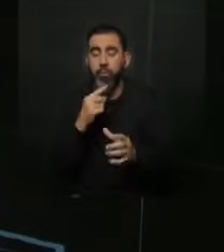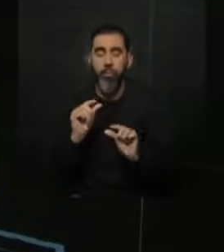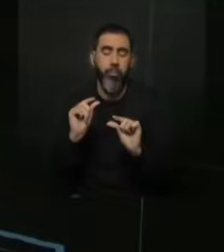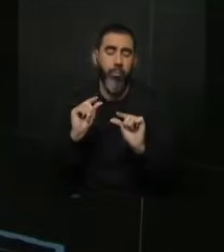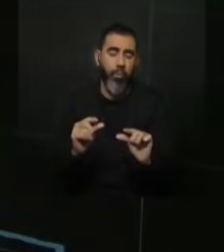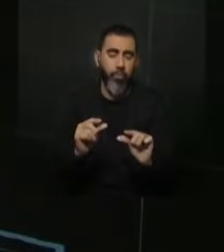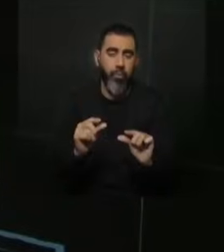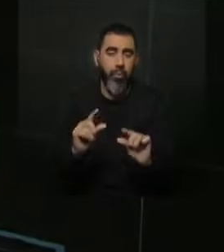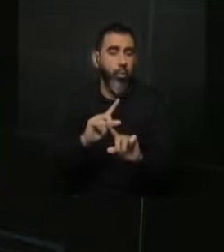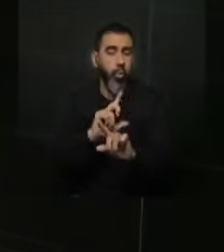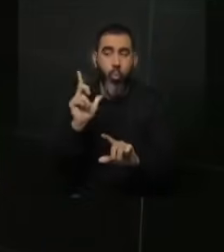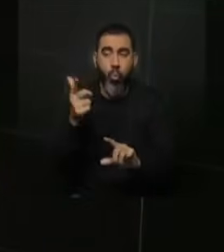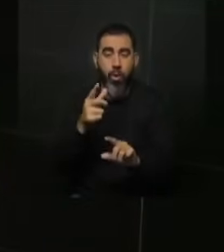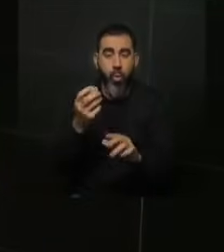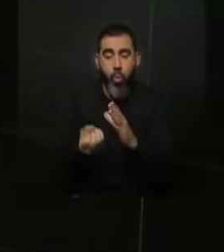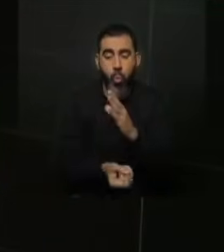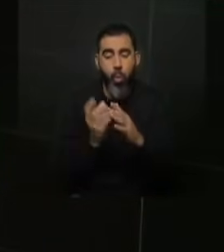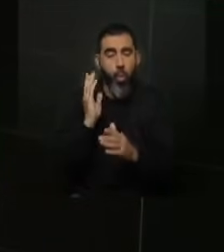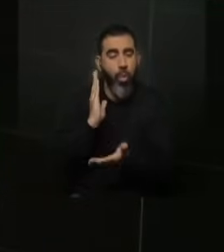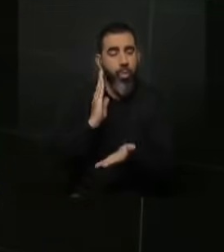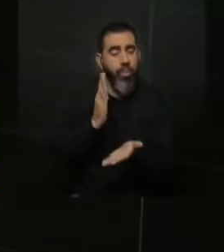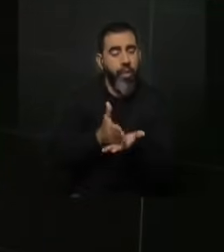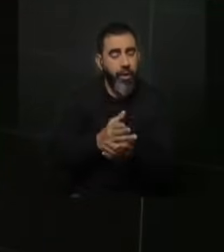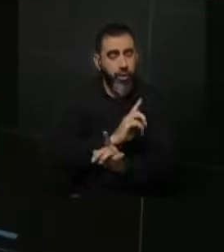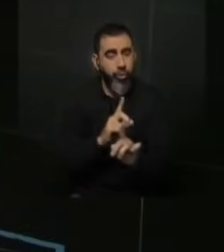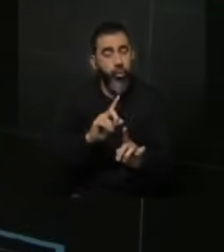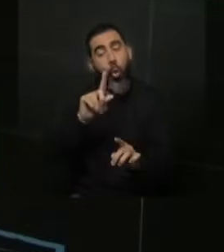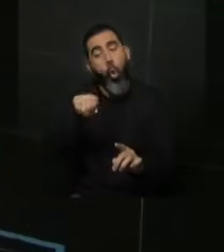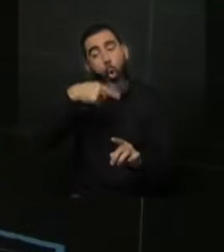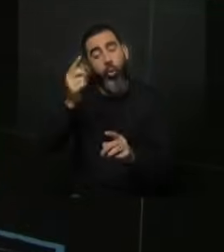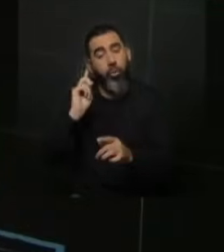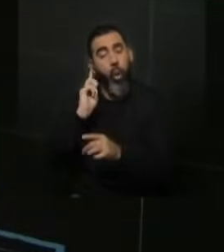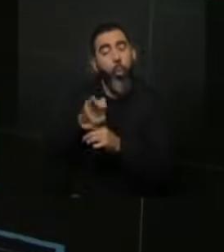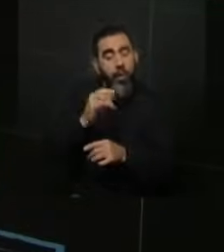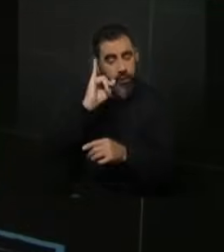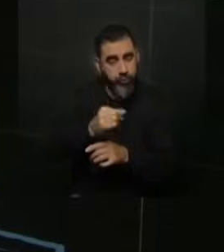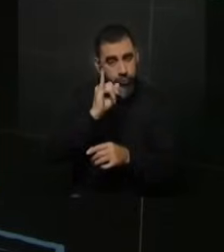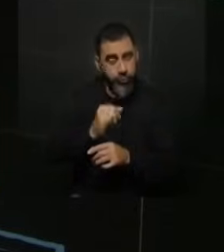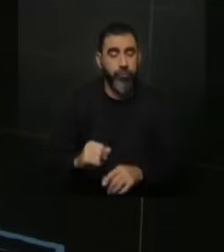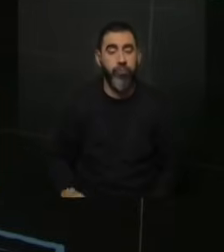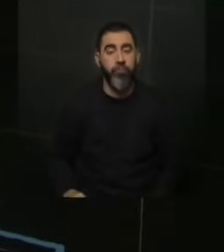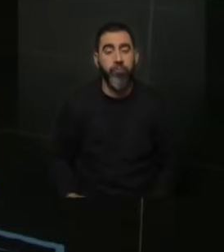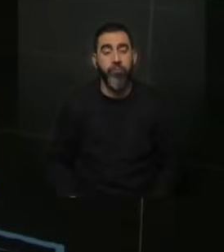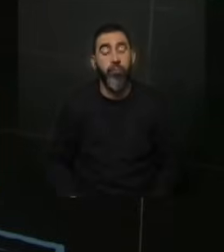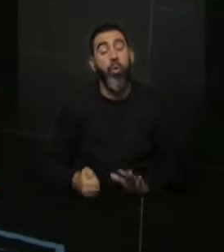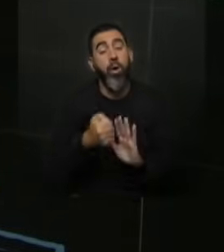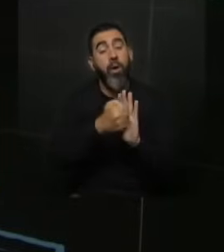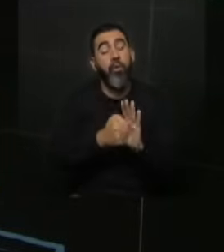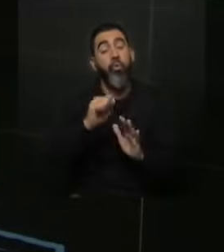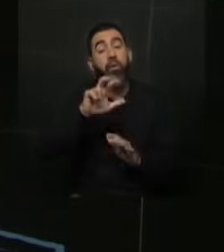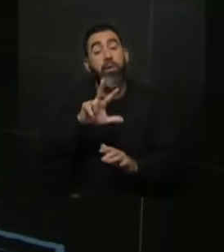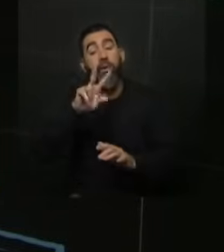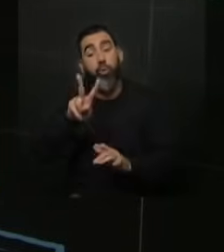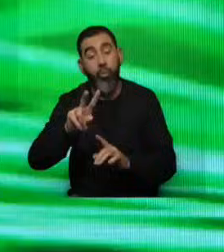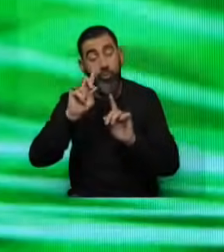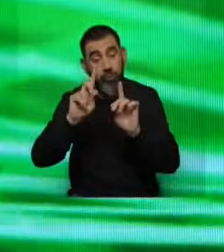poco no se le otorgan facultades nuevas a la corte eh se le dan otras obligaciones que a través de ese artículo 32 que